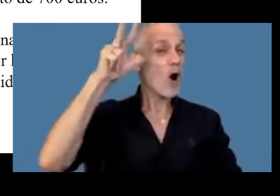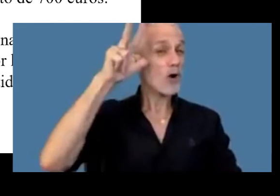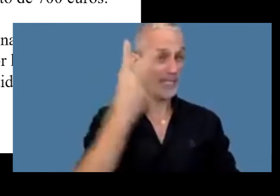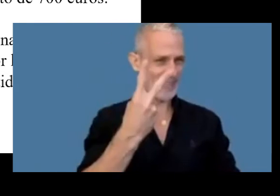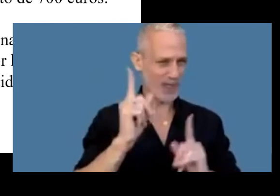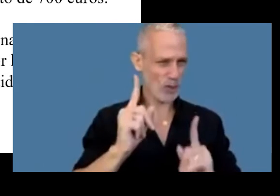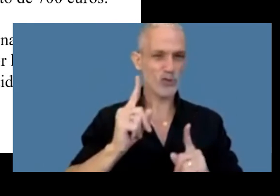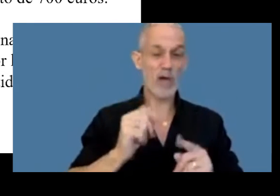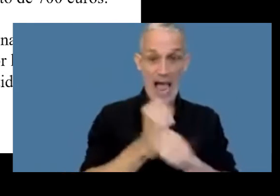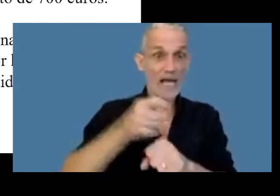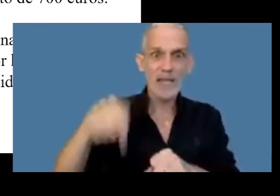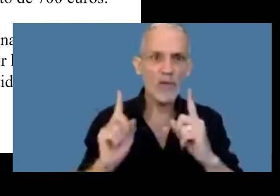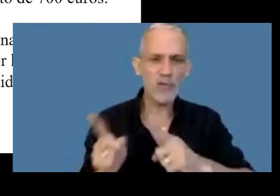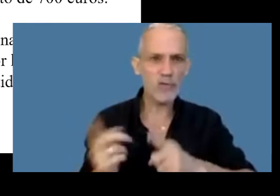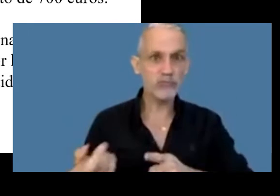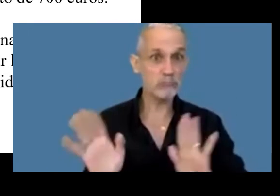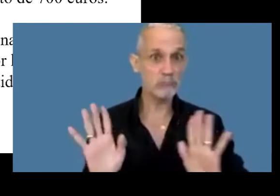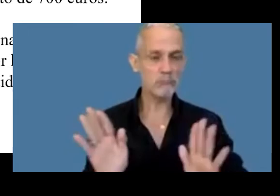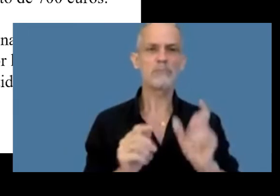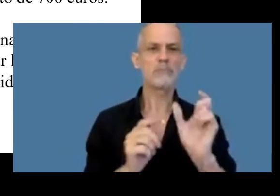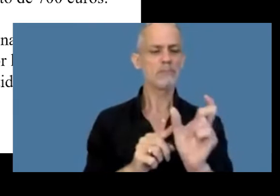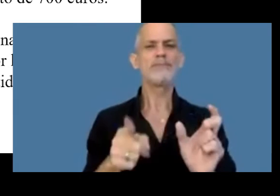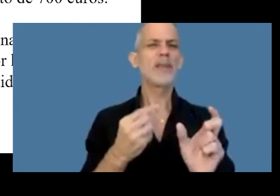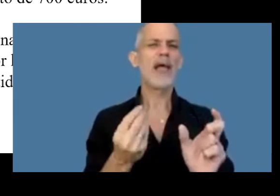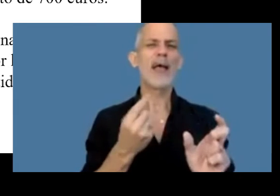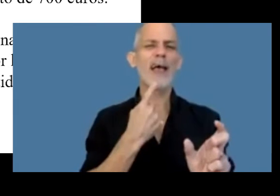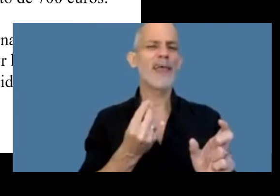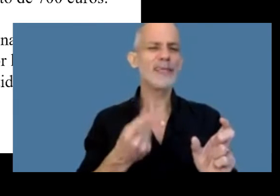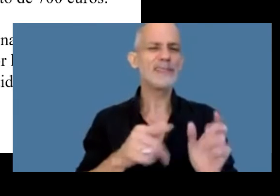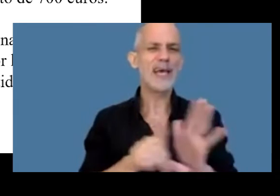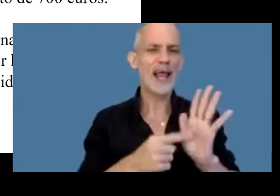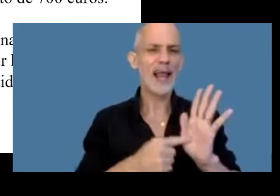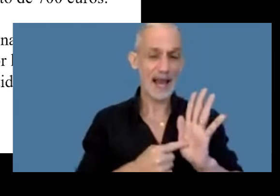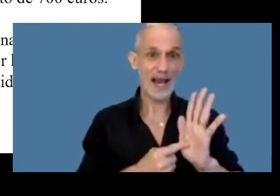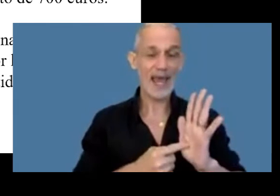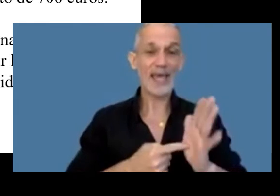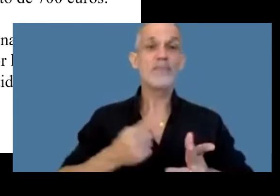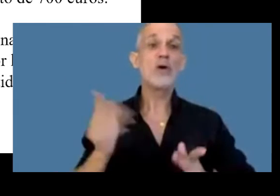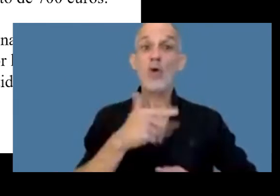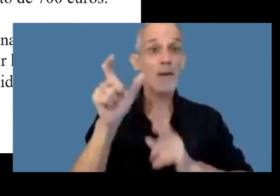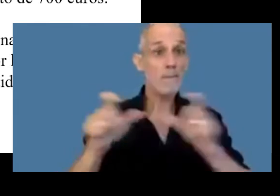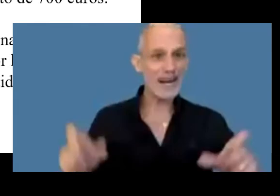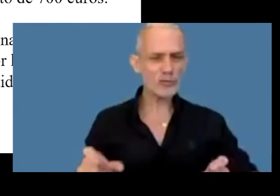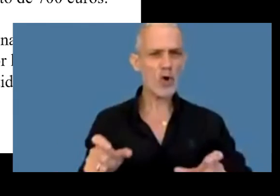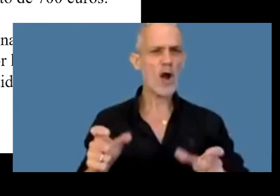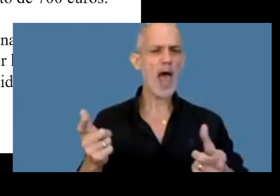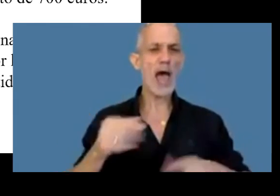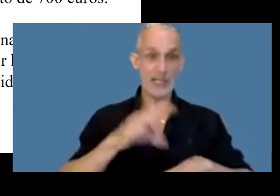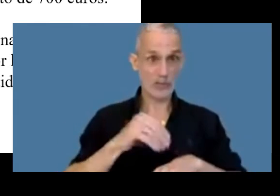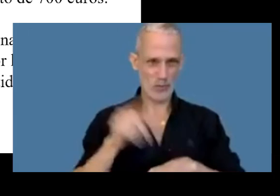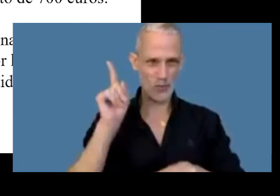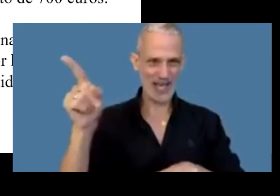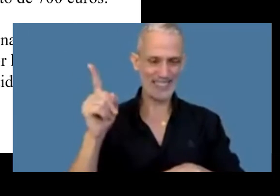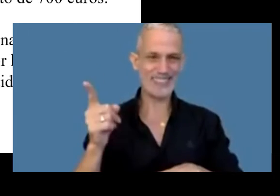día de la fecha. Esta norma establece que toda persona, todo ciudadano sueco, no